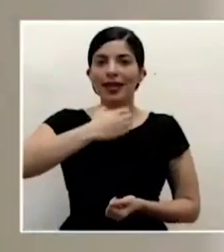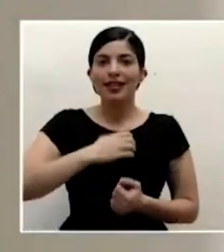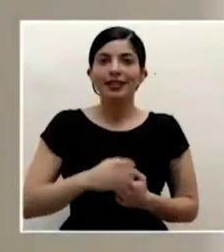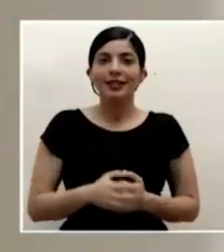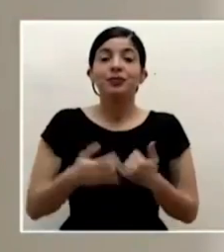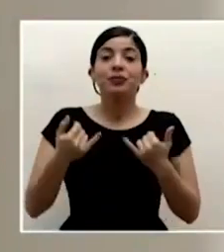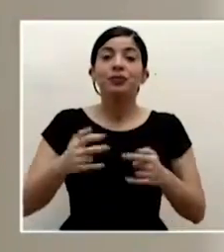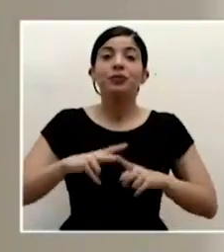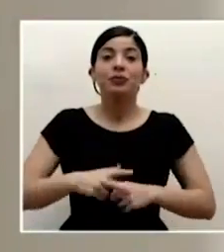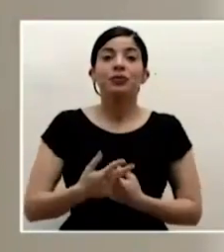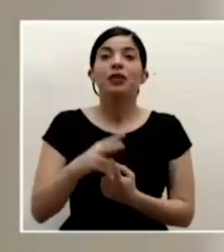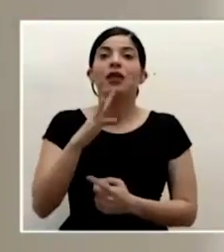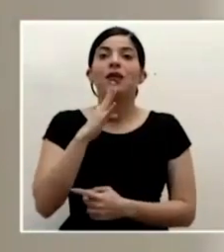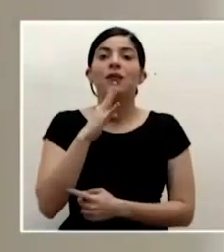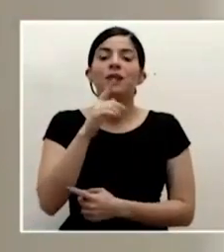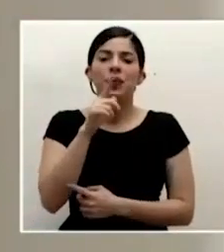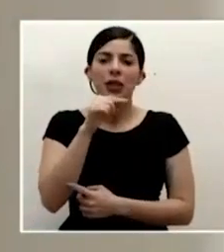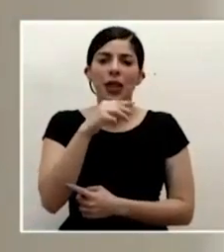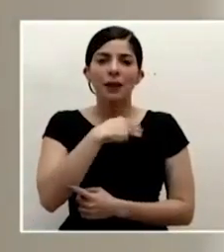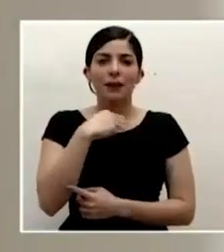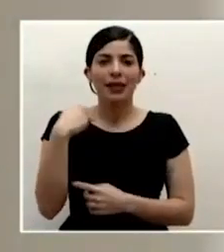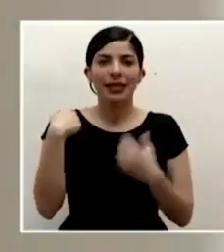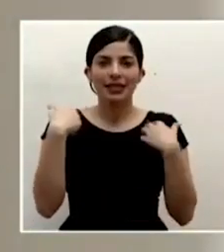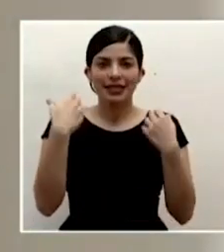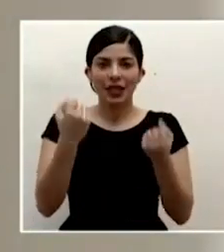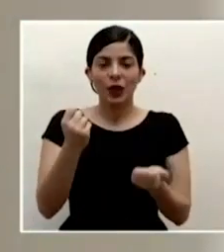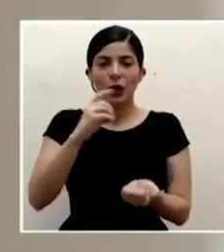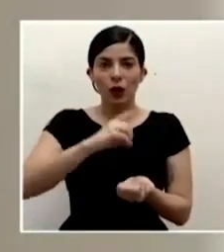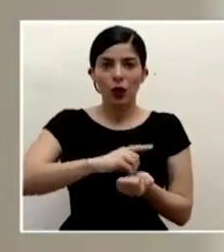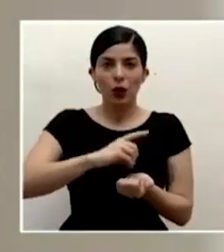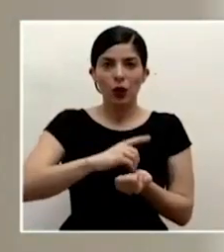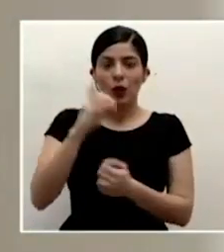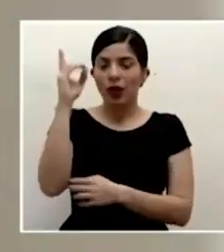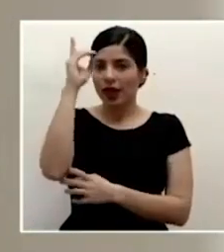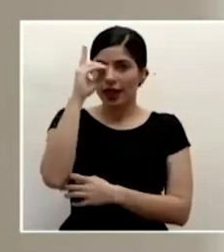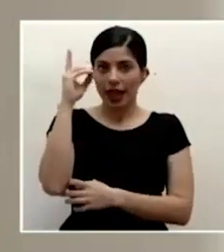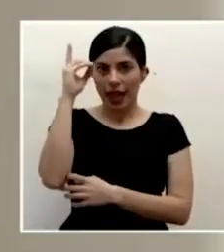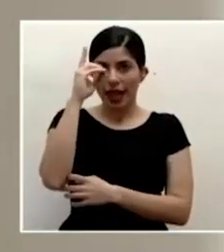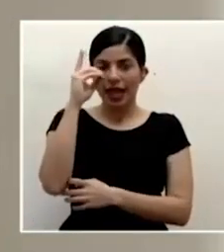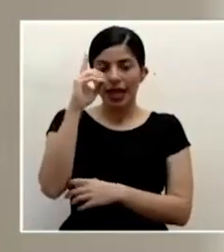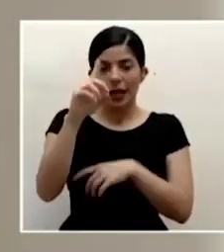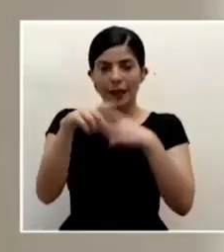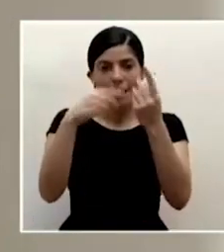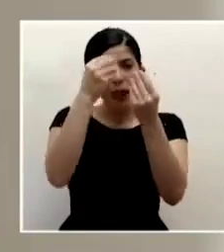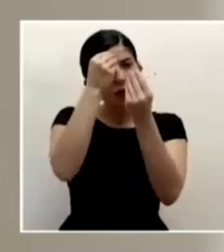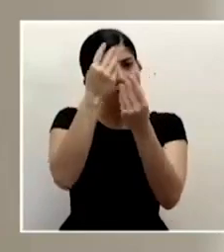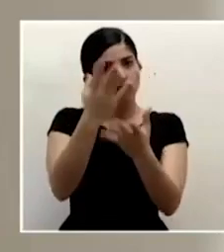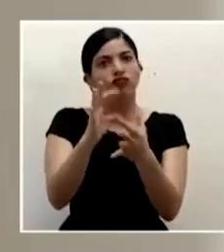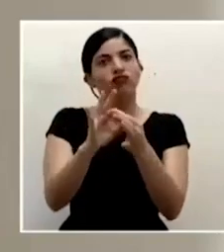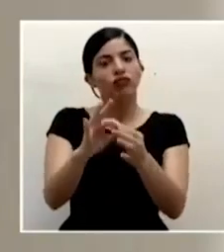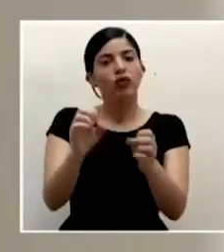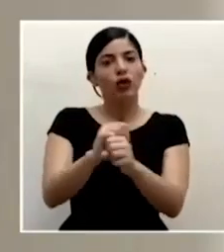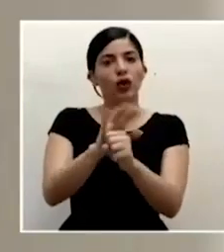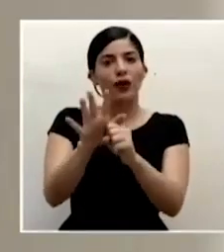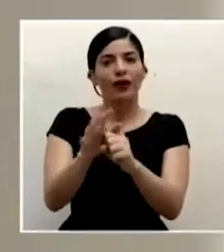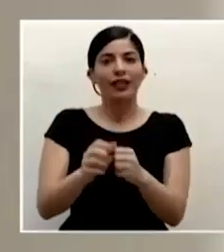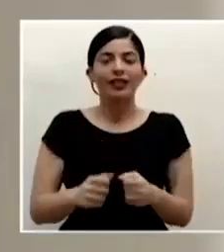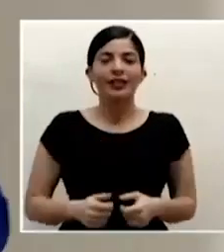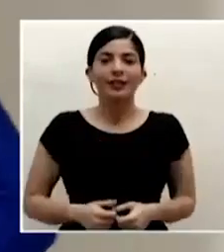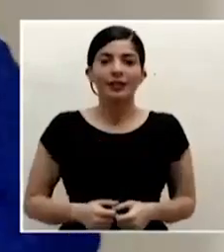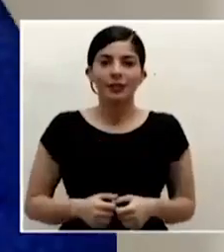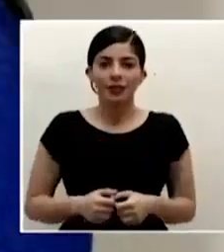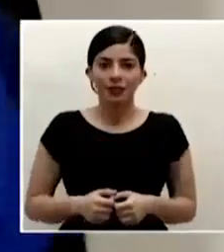cedemos el uso a la palabra al ministro de salud, el doctor Daniel Salas, quien nos dará el reporte del covid diecinueve.